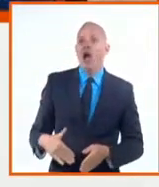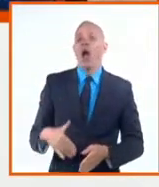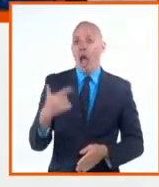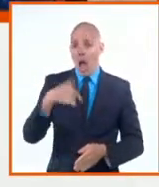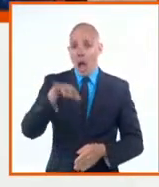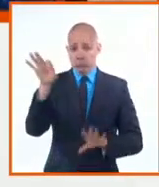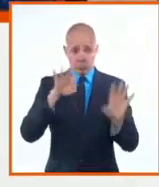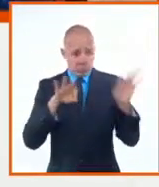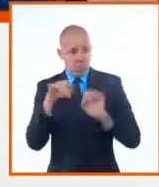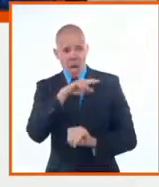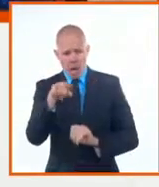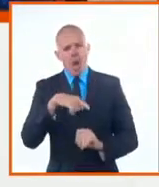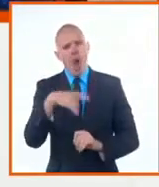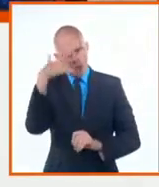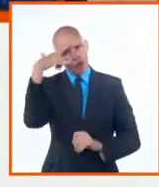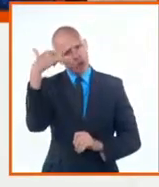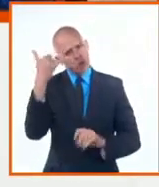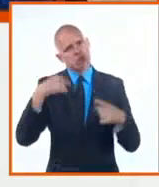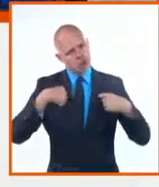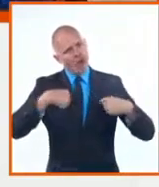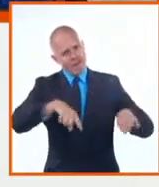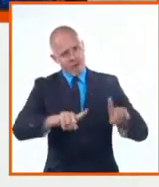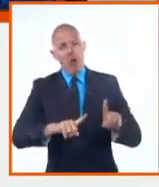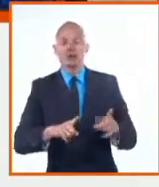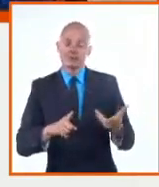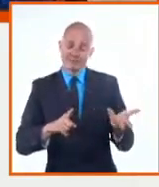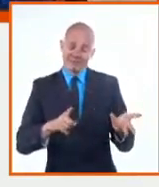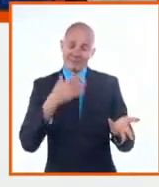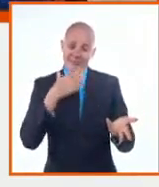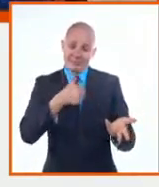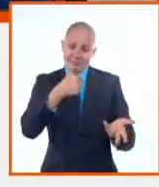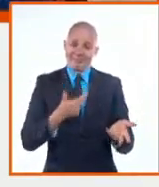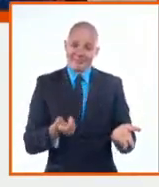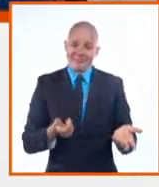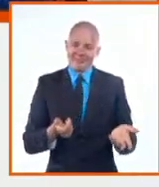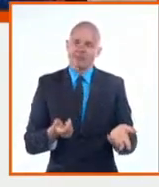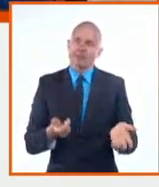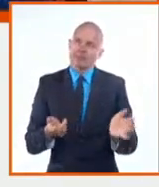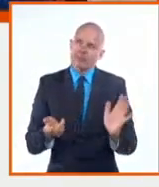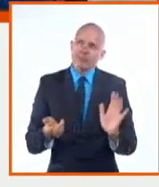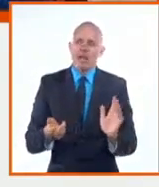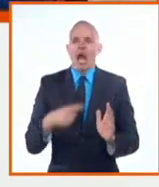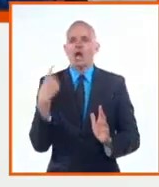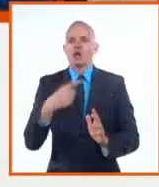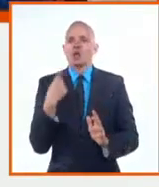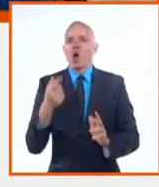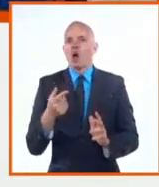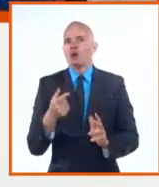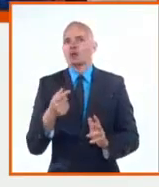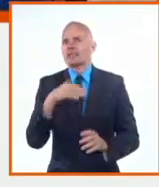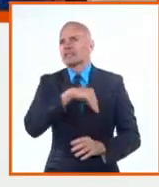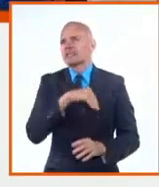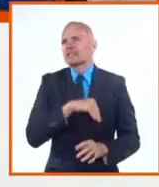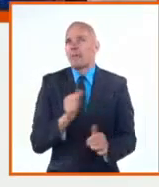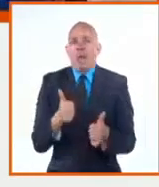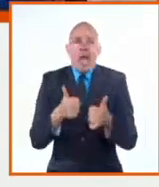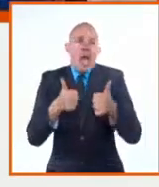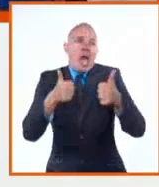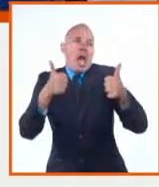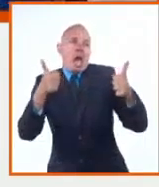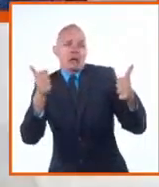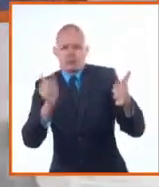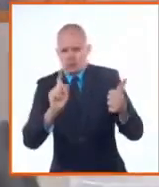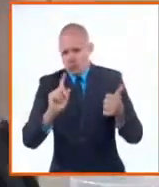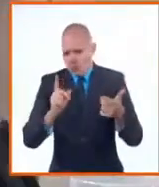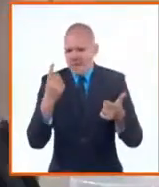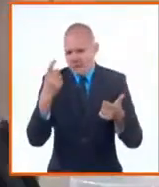trabajo muy bien hecho no estamos lo totalmente satisfechos porque sabemos que nos queda mucho por hacer